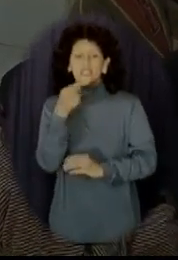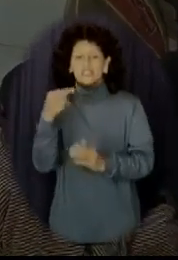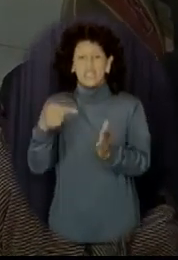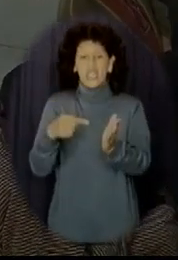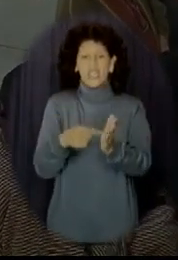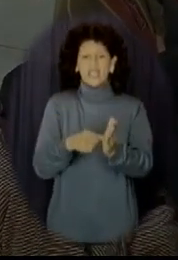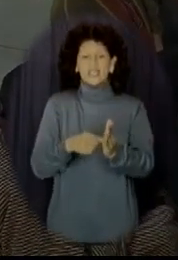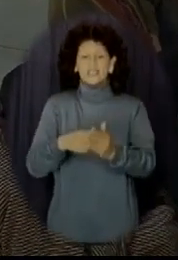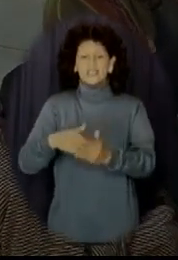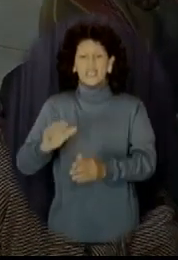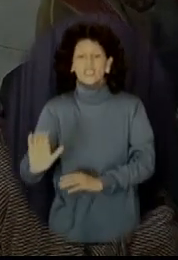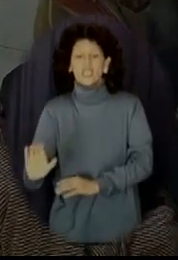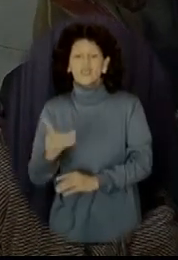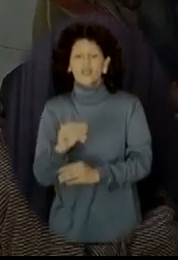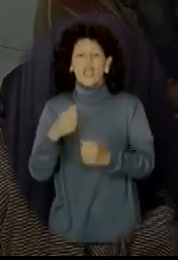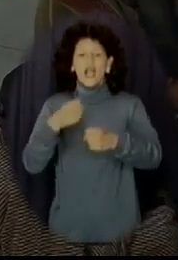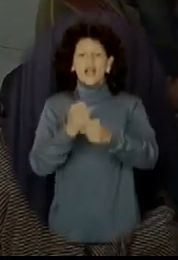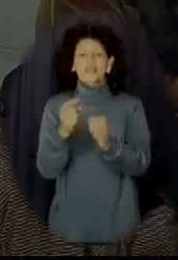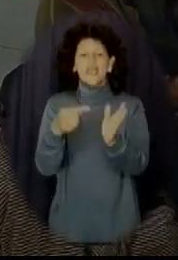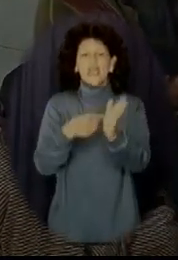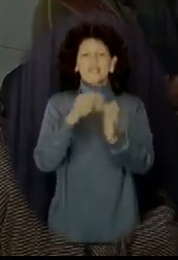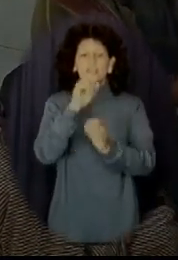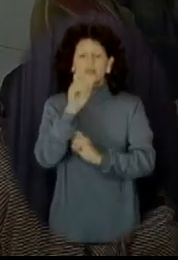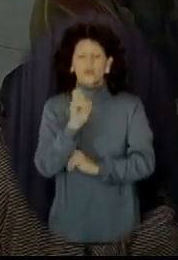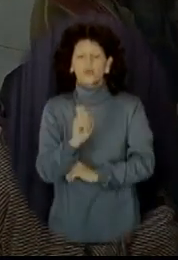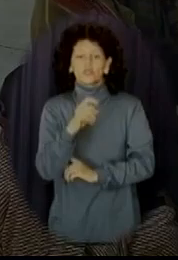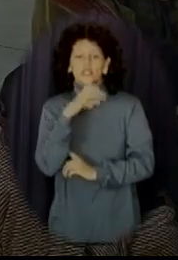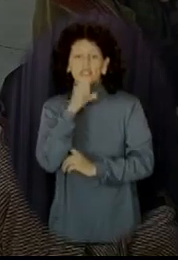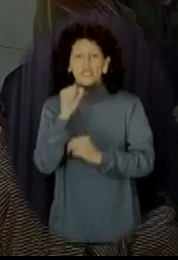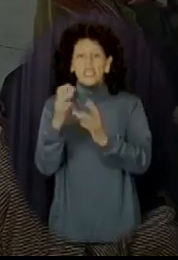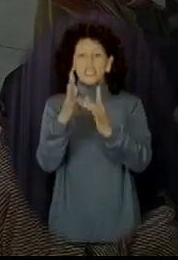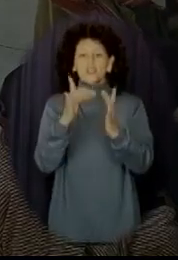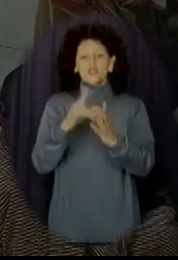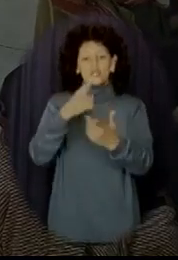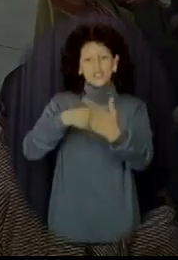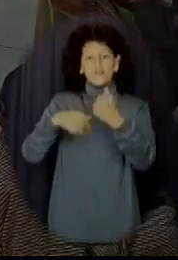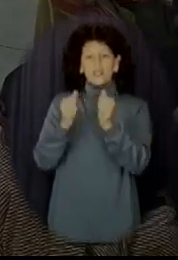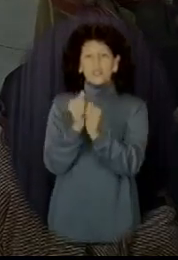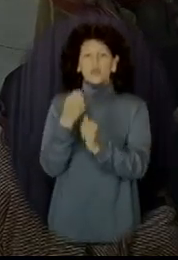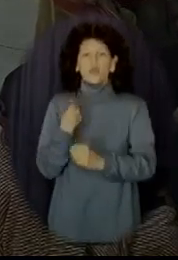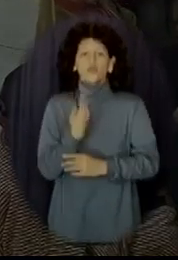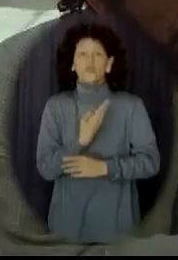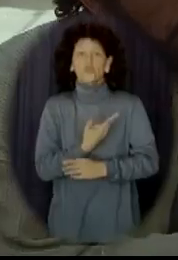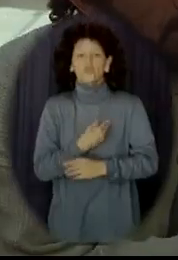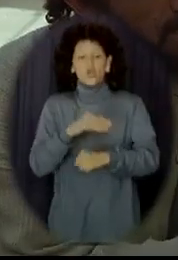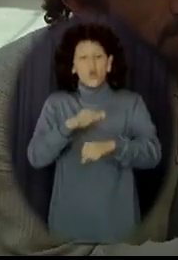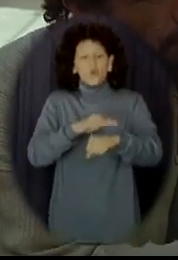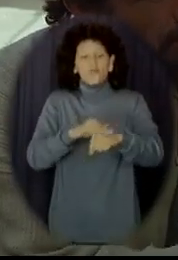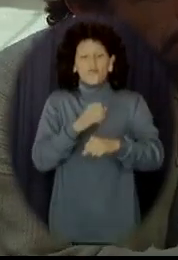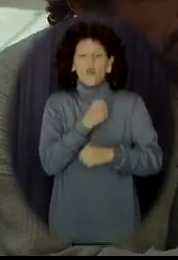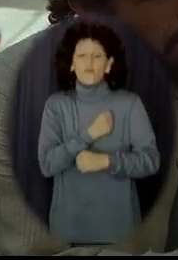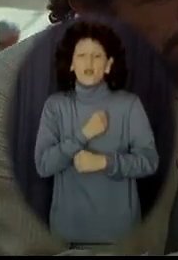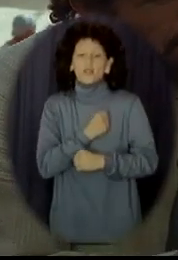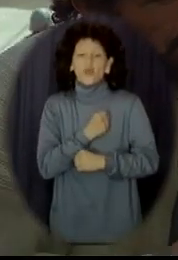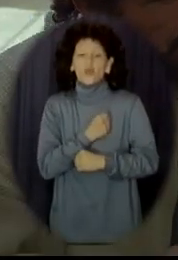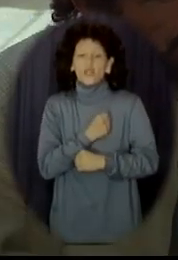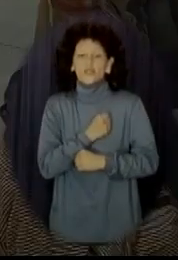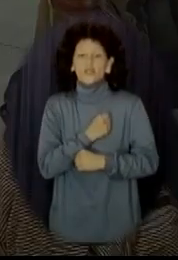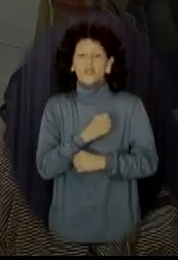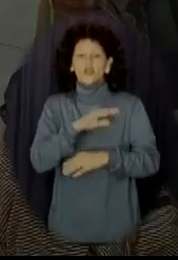¿Quién es este niño tan sabio? Es Jesús de Nazaret. Ha venido con nosotros. Por favor,